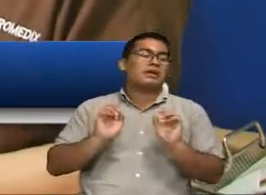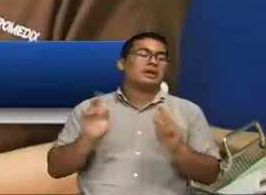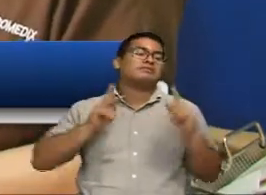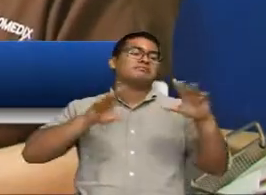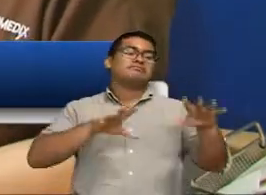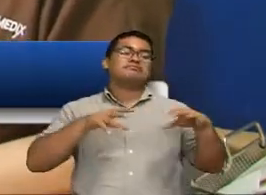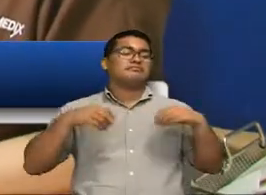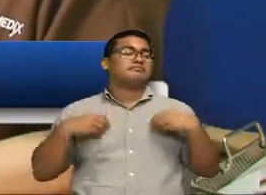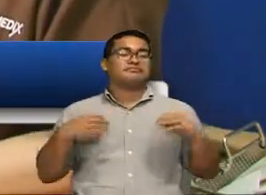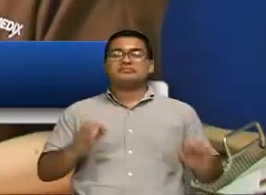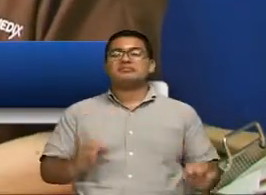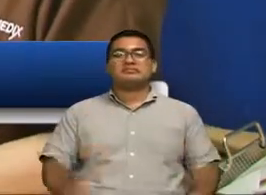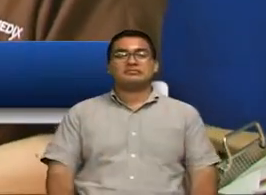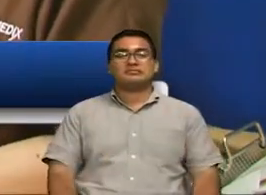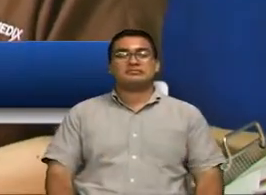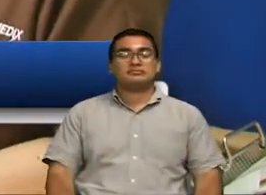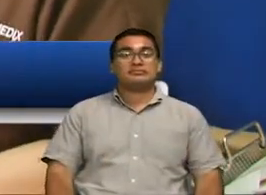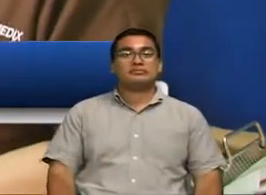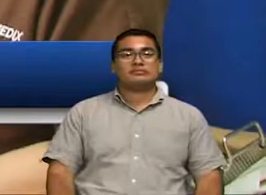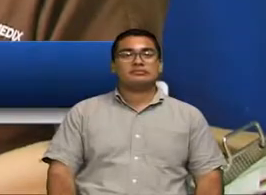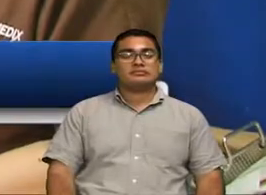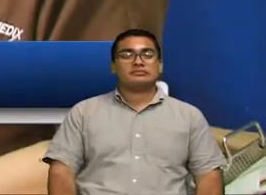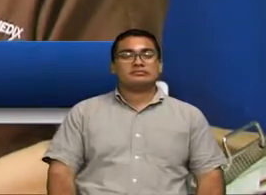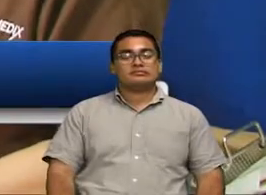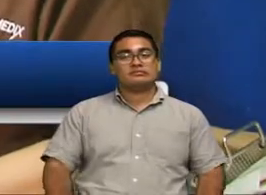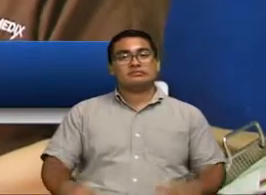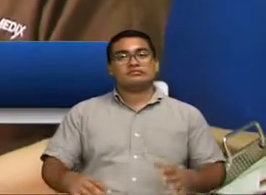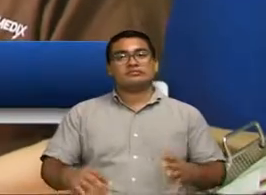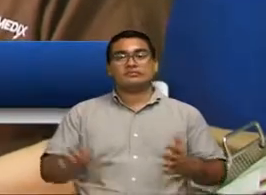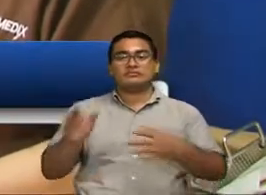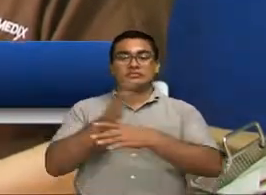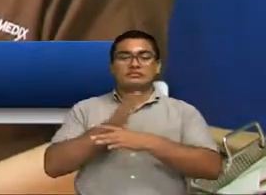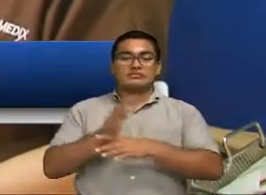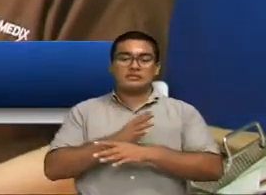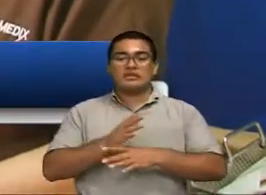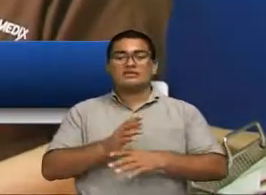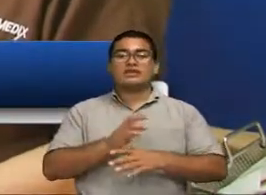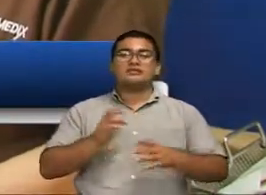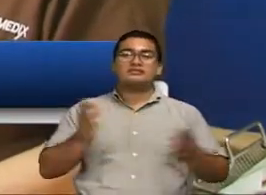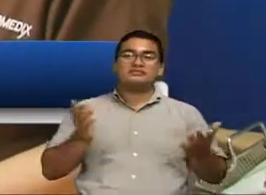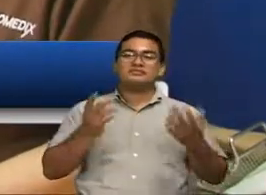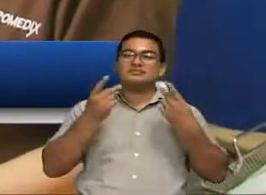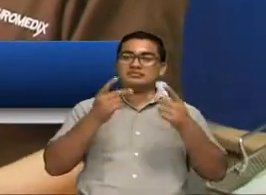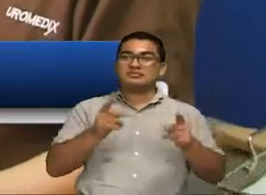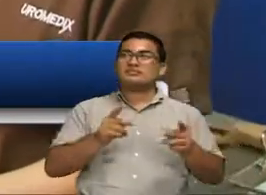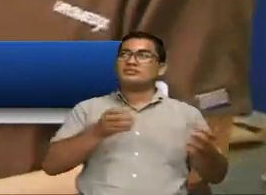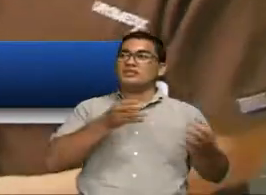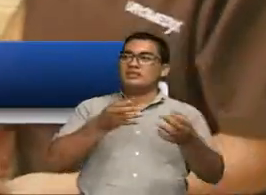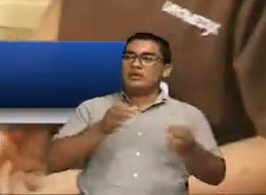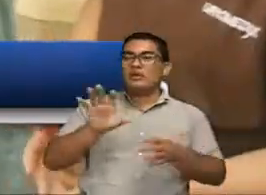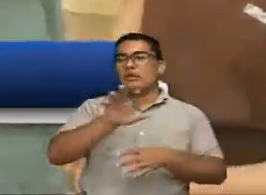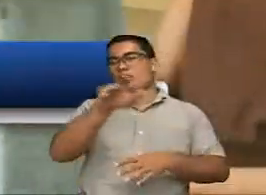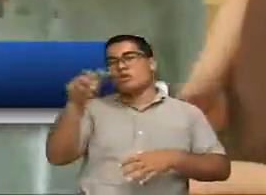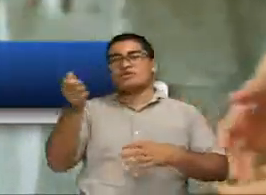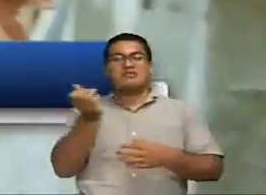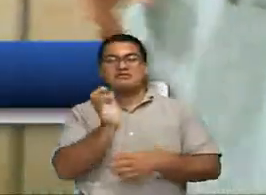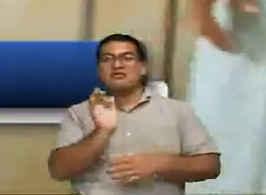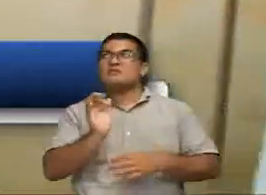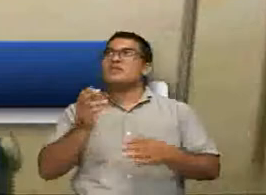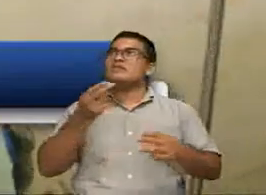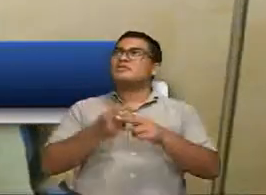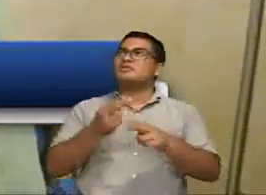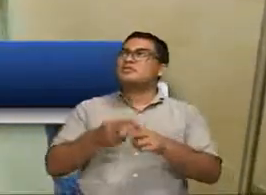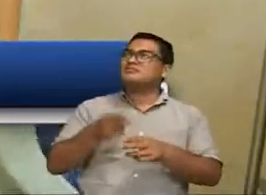bien. Ahora, llevamos como 5, creo, posiciones. Tal vez nos explica ahora otro tipo de posición. ¿Cómo se llama esta,